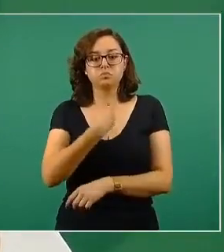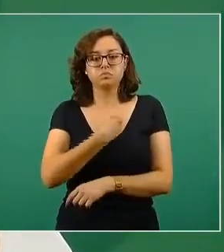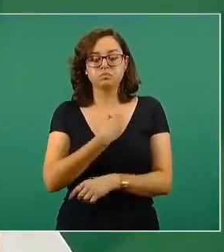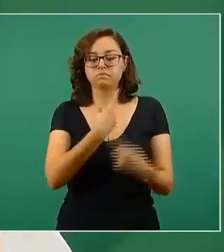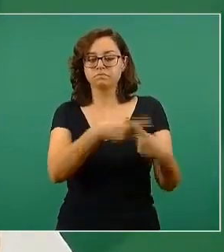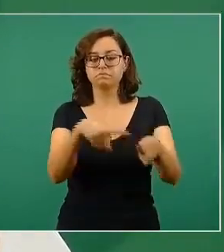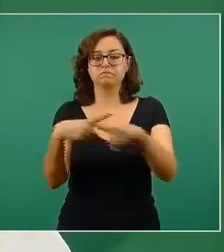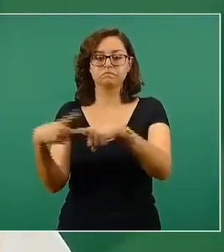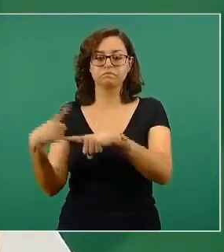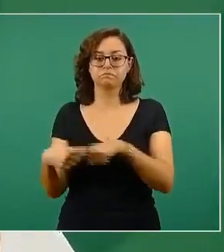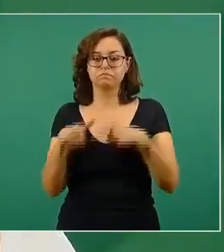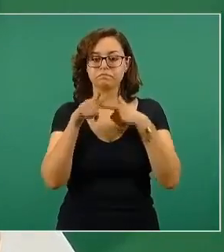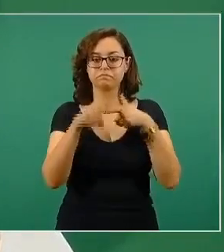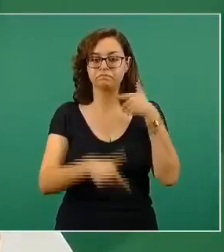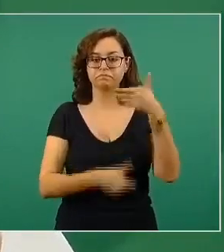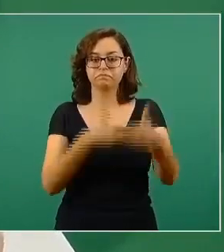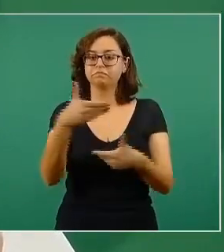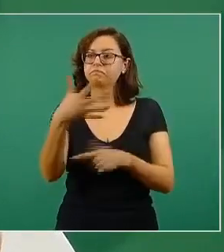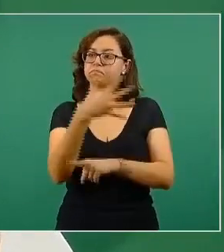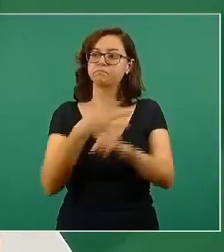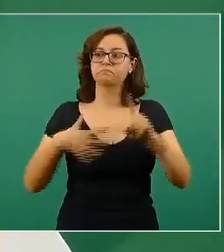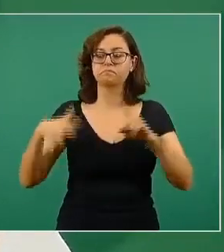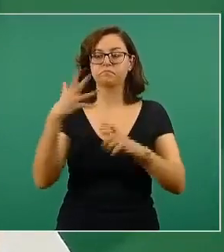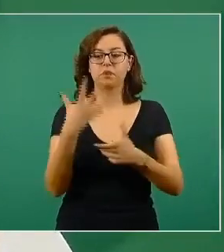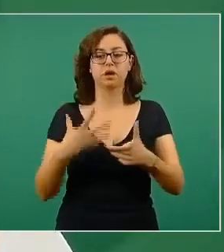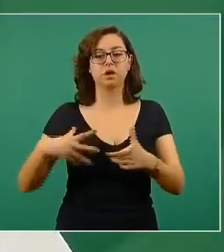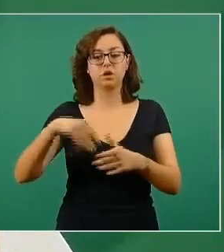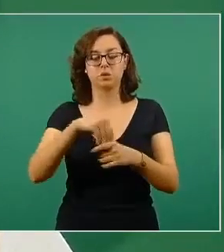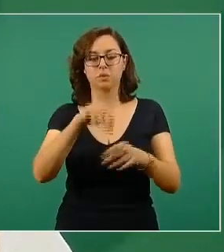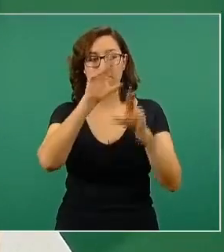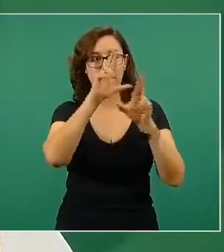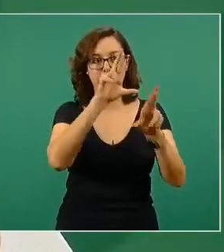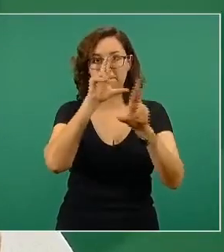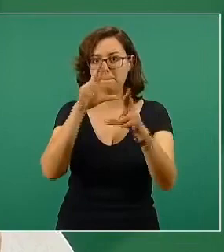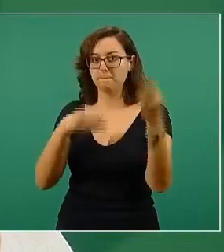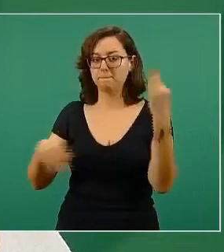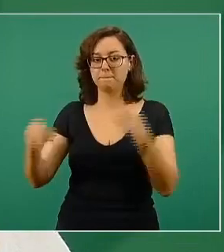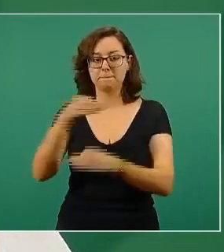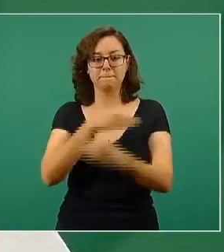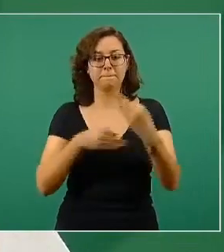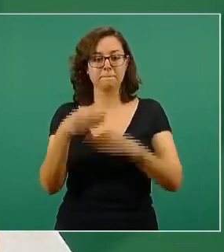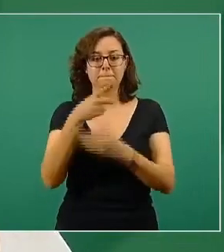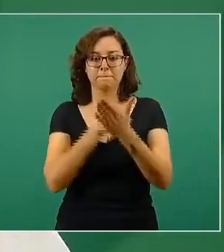sociedad. Sigamos avanzando hacia una sociedad incluyente y respetuosa